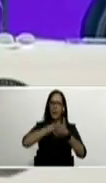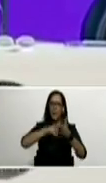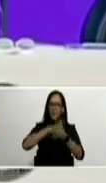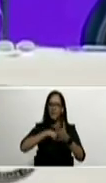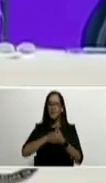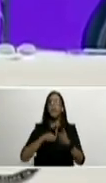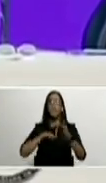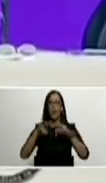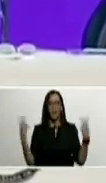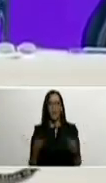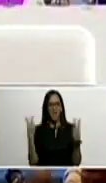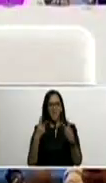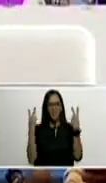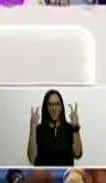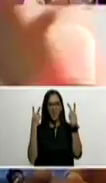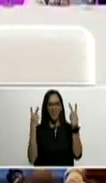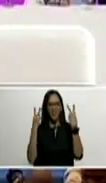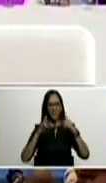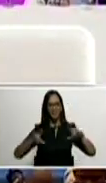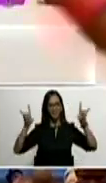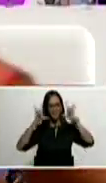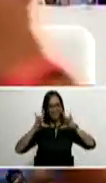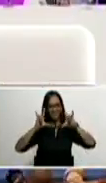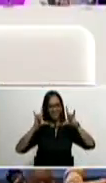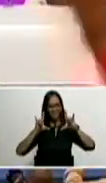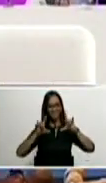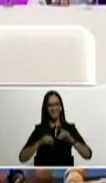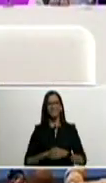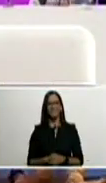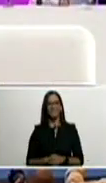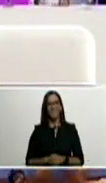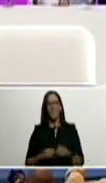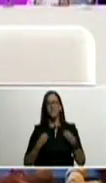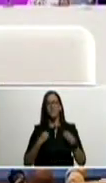vamos en victoria. Hasta la próxima. ¡Que viva la mujer!